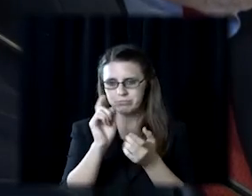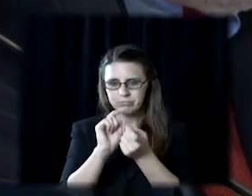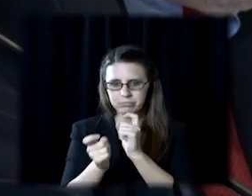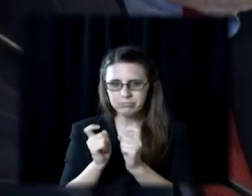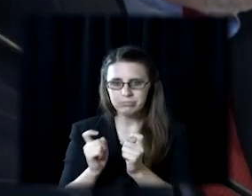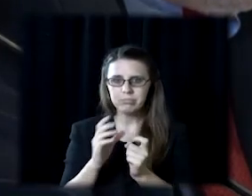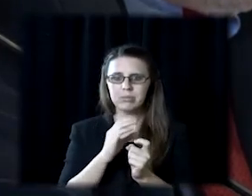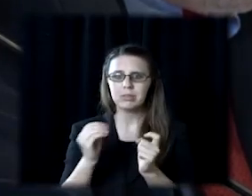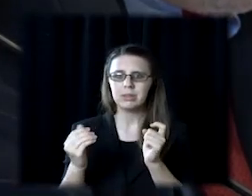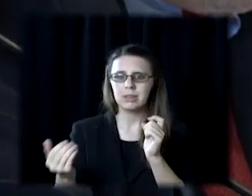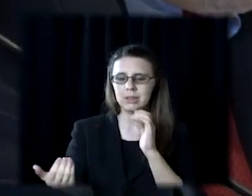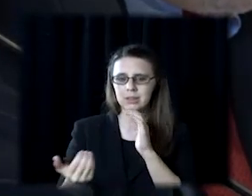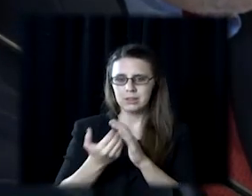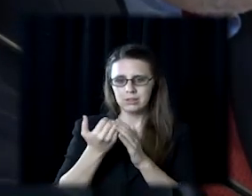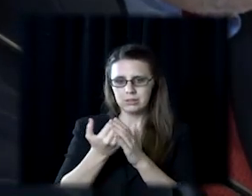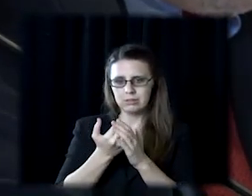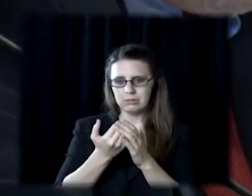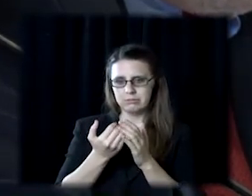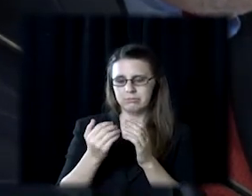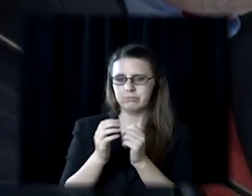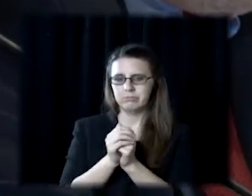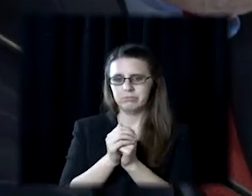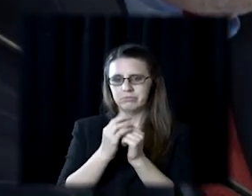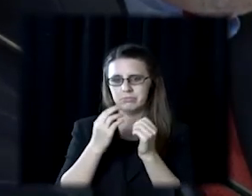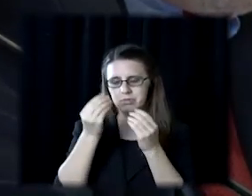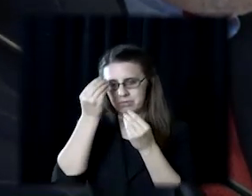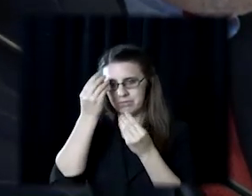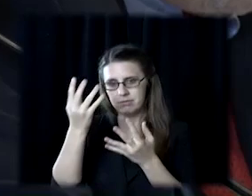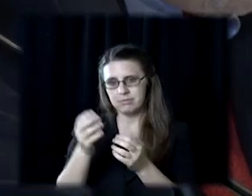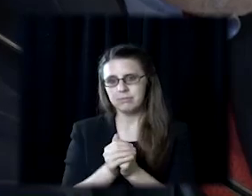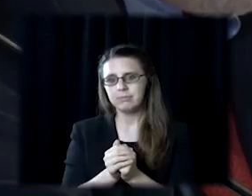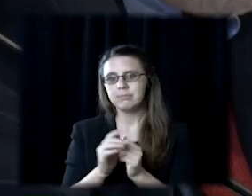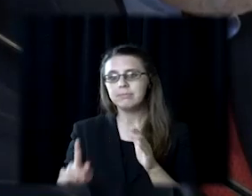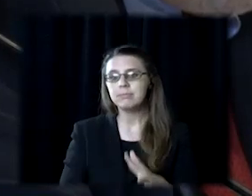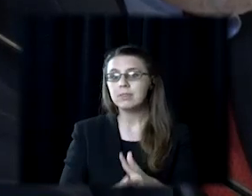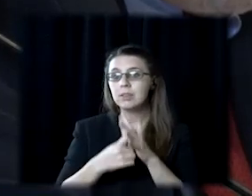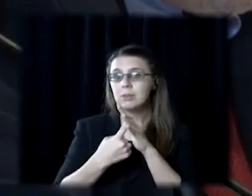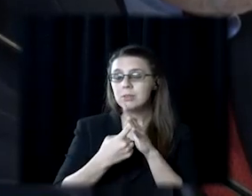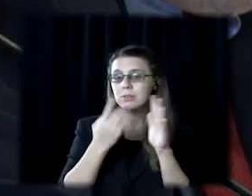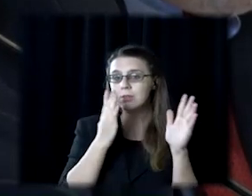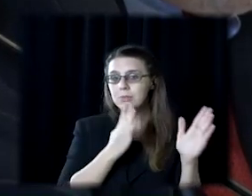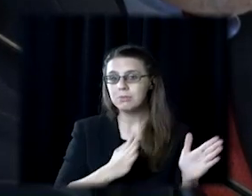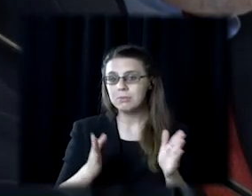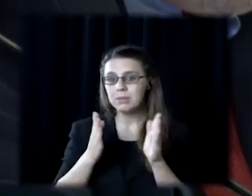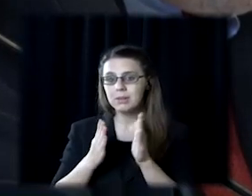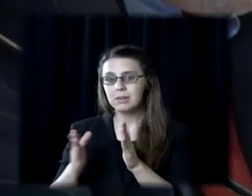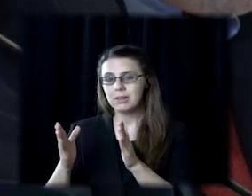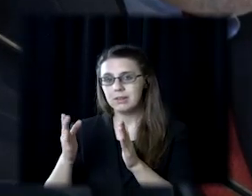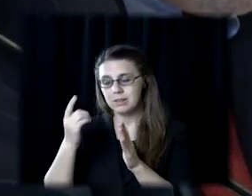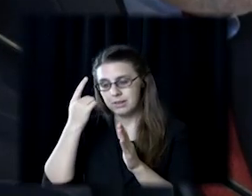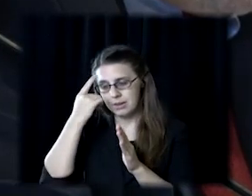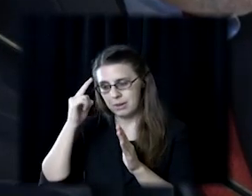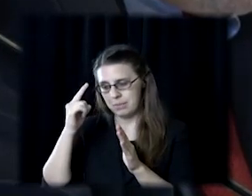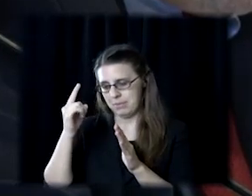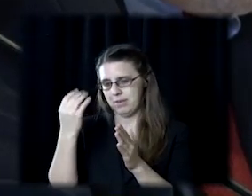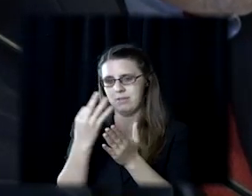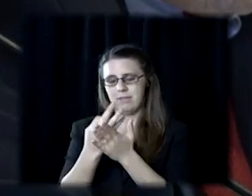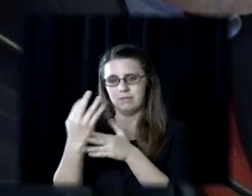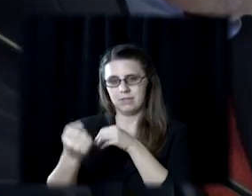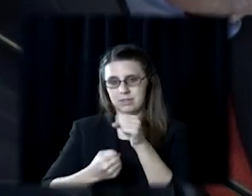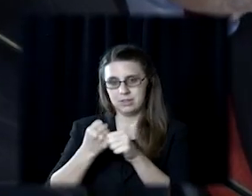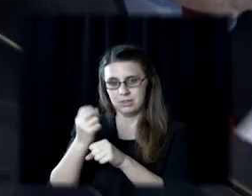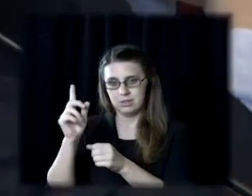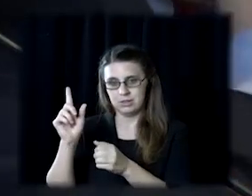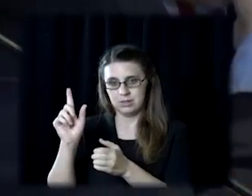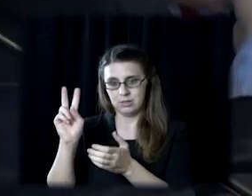y expectativas de reformas, mientras que a la misma vez se comenzó con los preparativos para el proceso de presupuesto del año fiscal 2020.